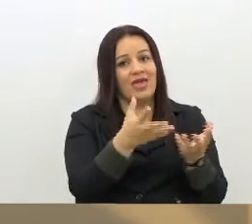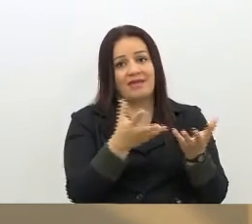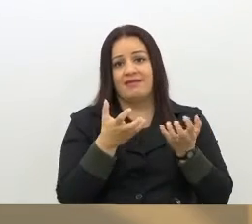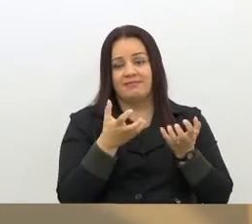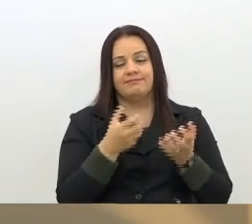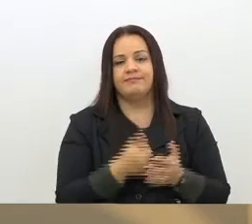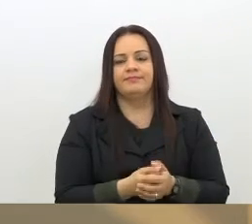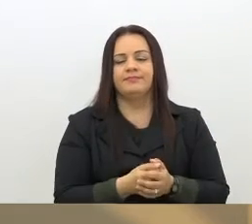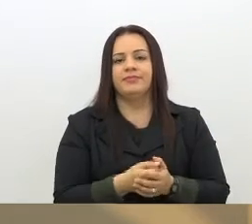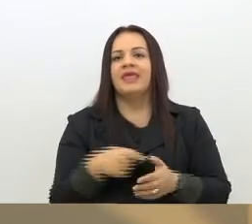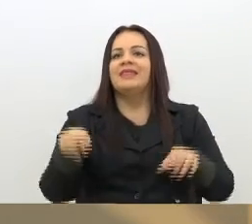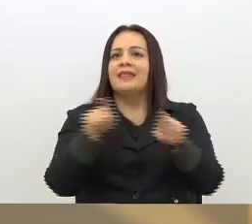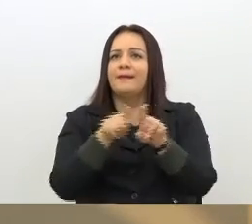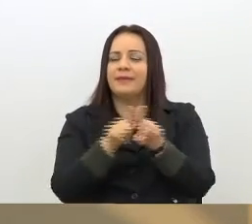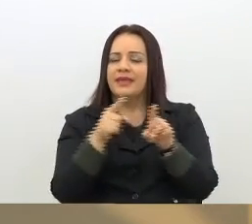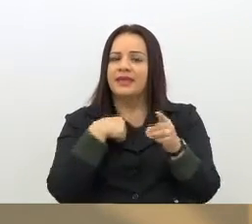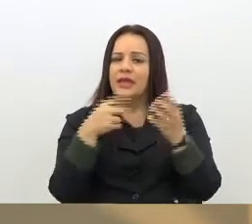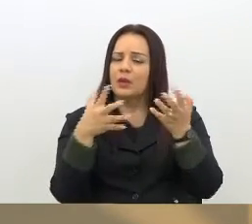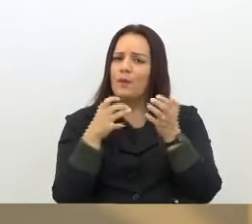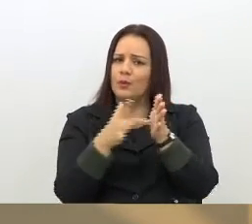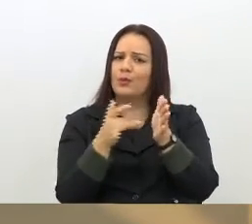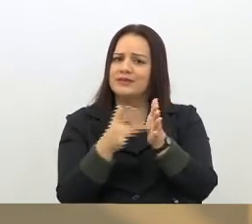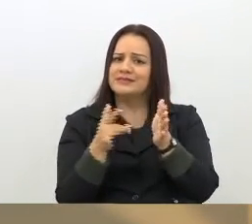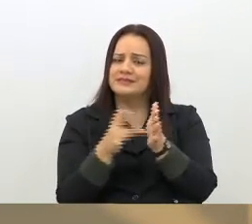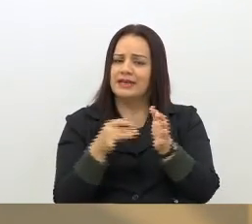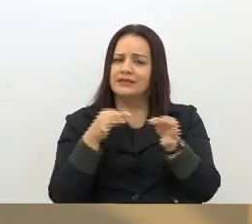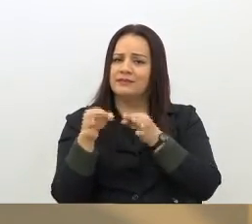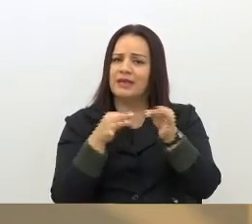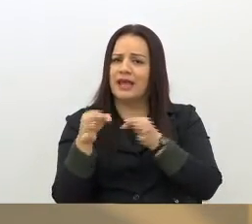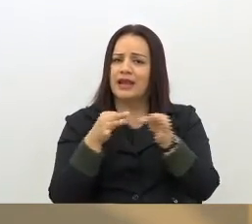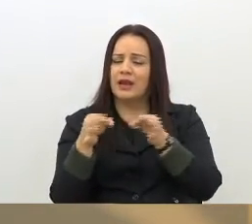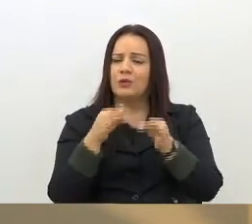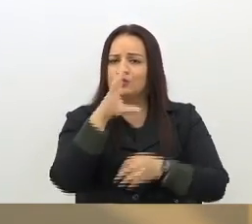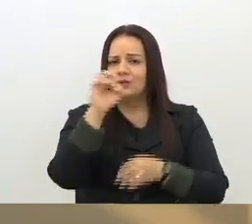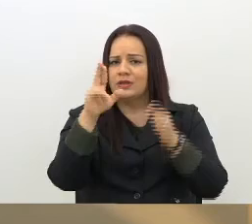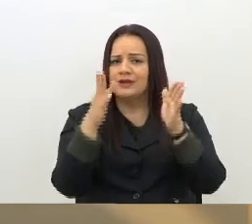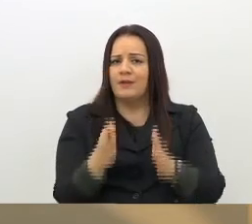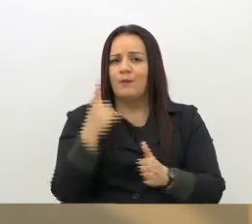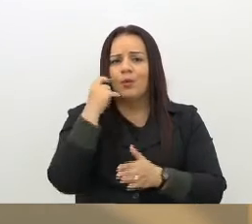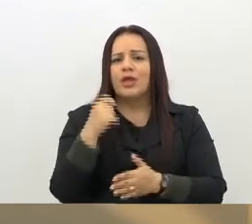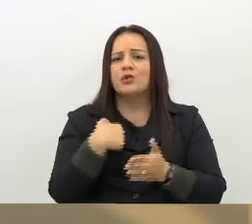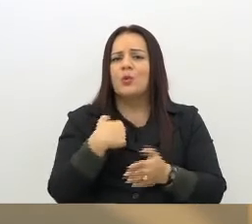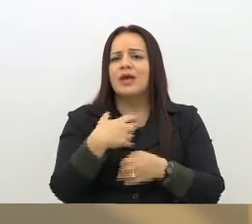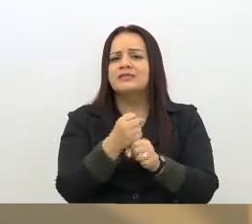aprovechar la oportunidad para explicarle a los costarricenses por qué estoy haciendo todo esto. Esta parte es fundamental.